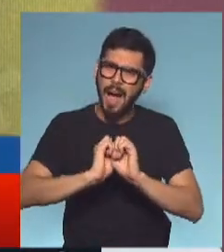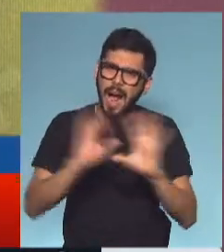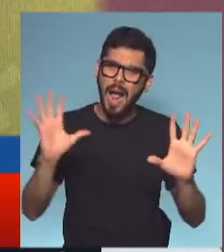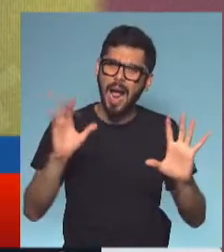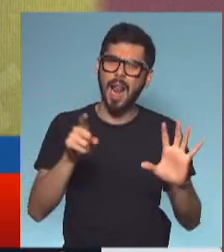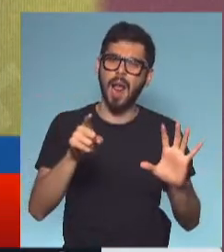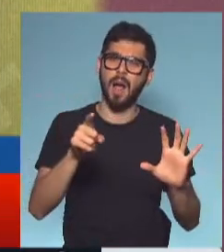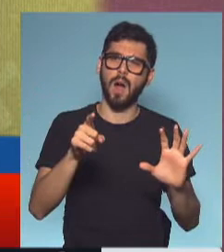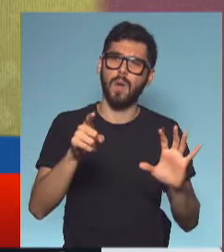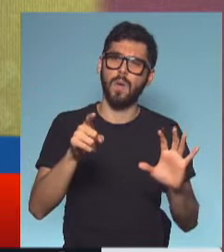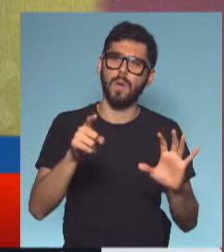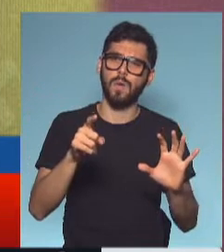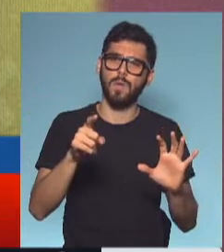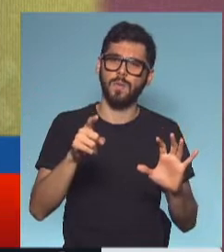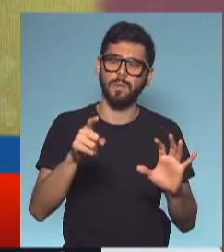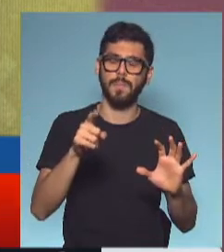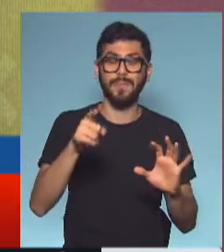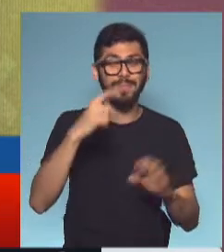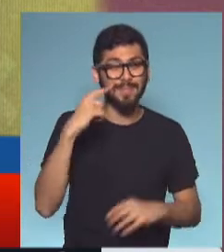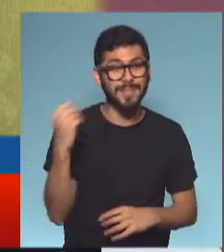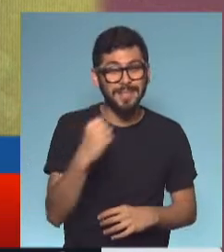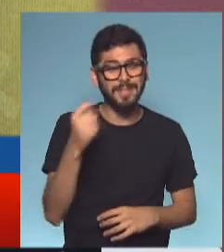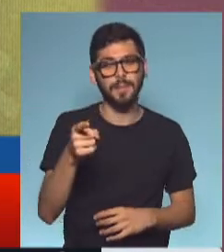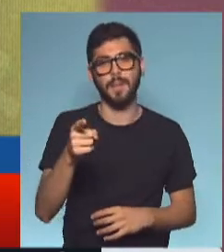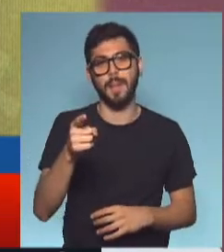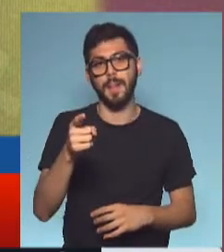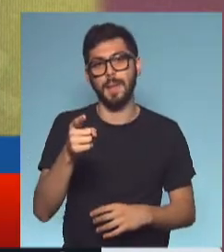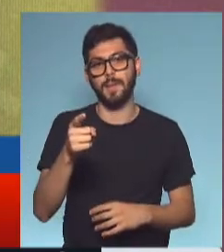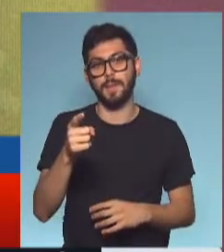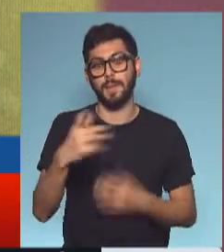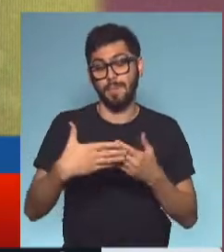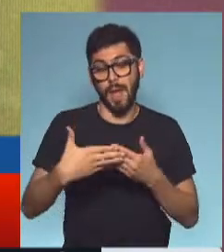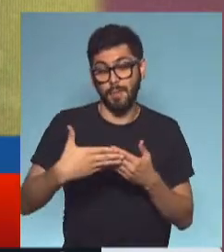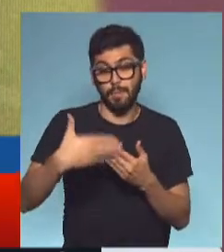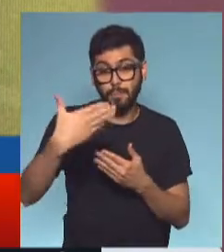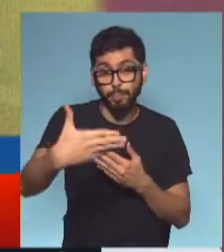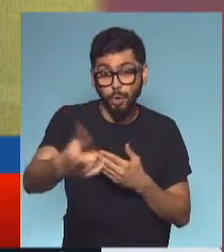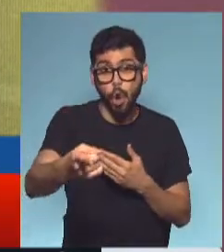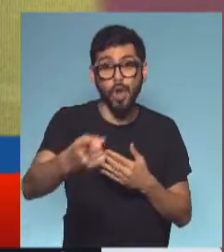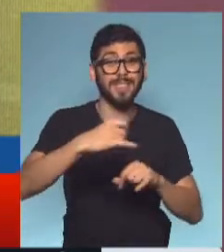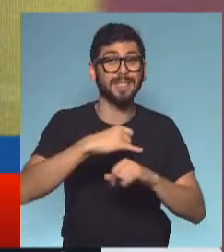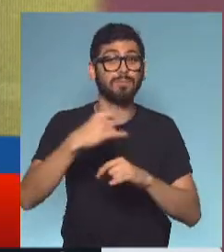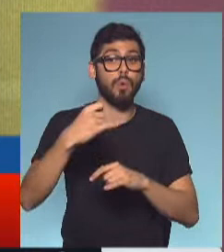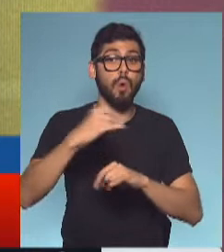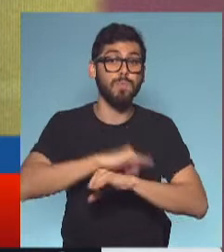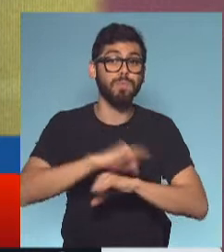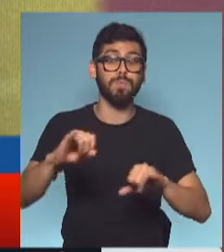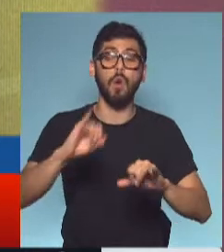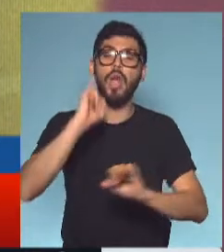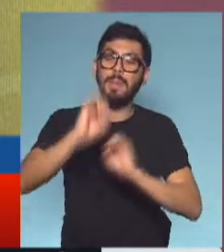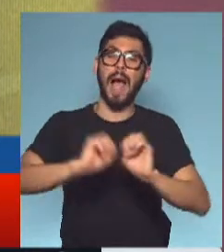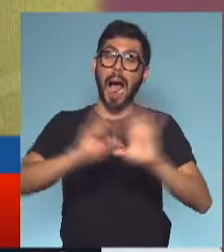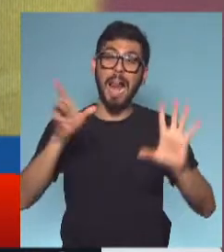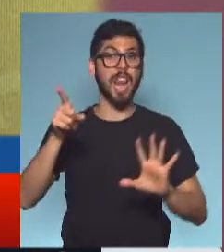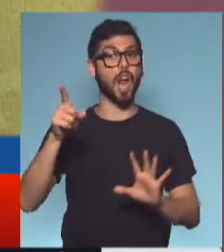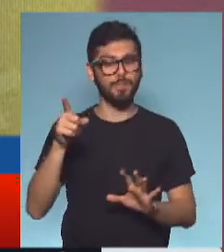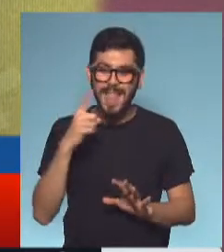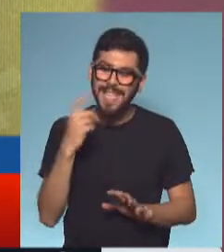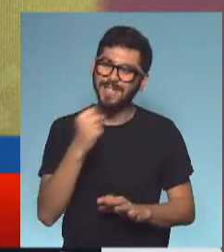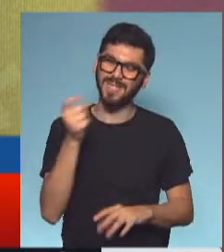algo crucial y fundamental para el próximo anuncio, ¿no? El explicar bien hasta incluso